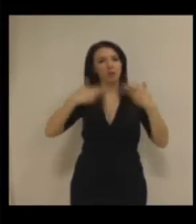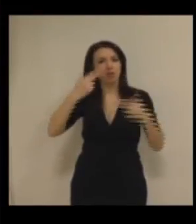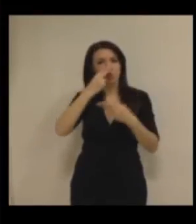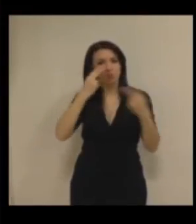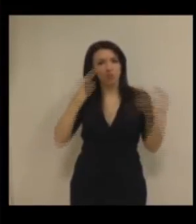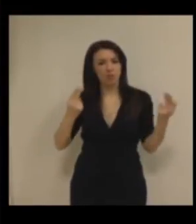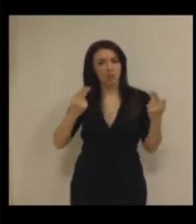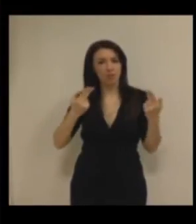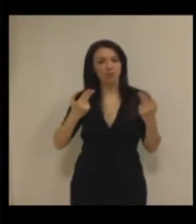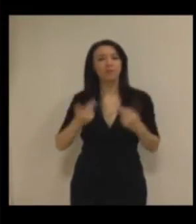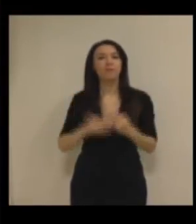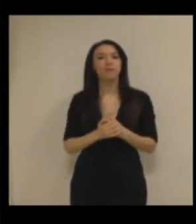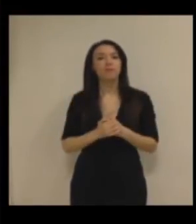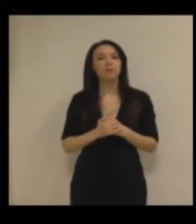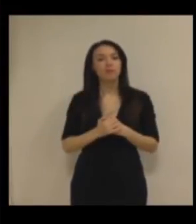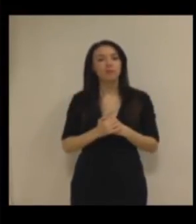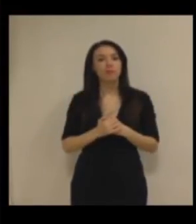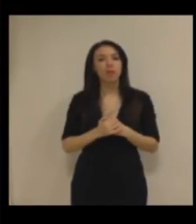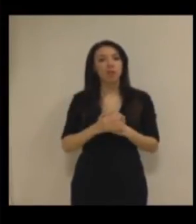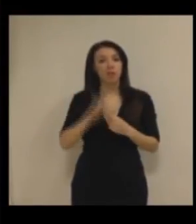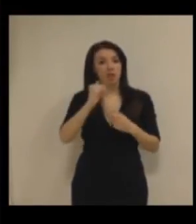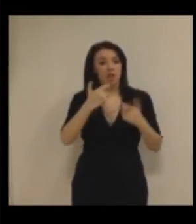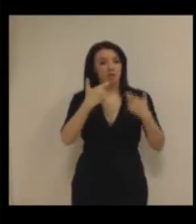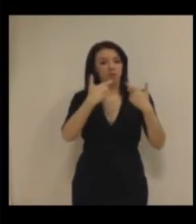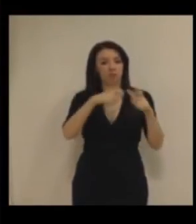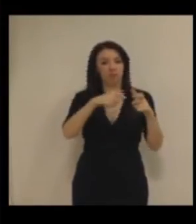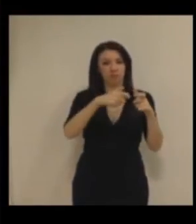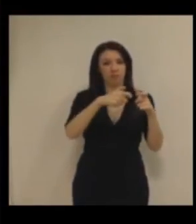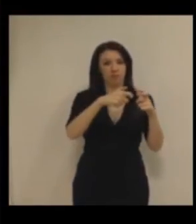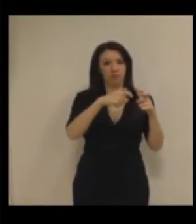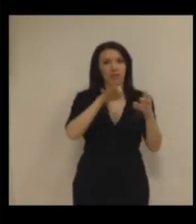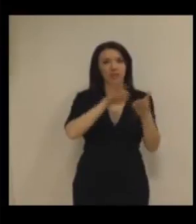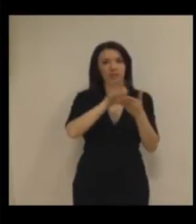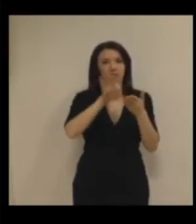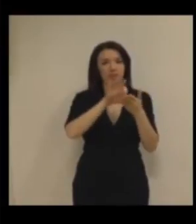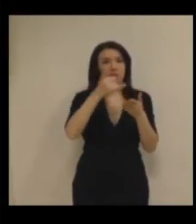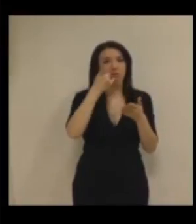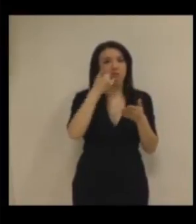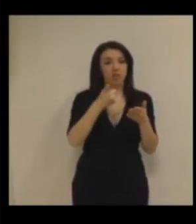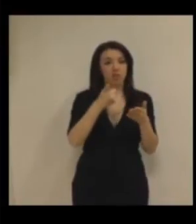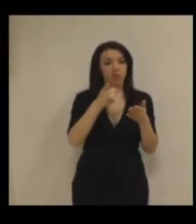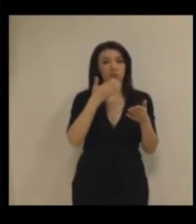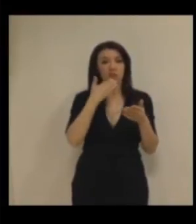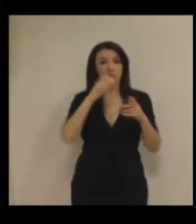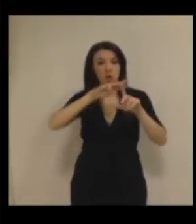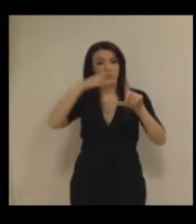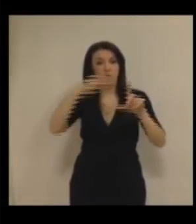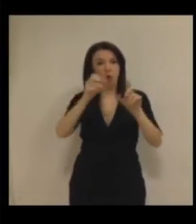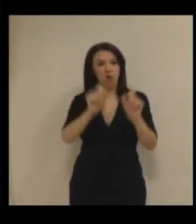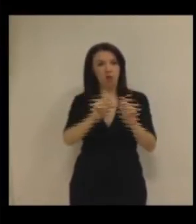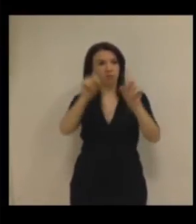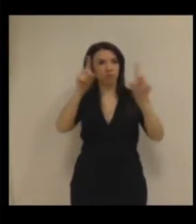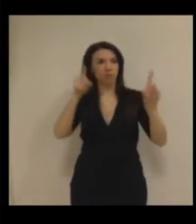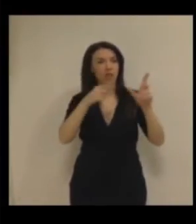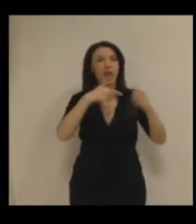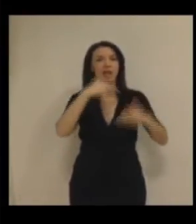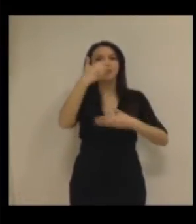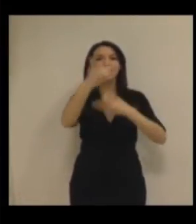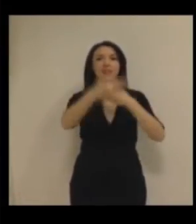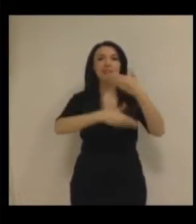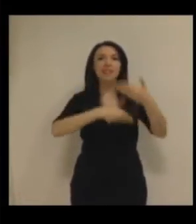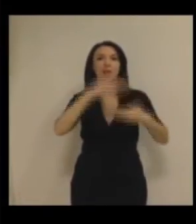Entonces, tenemos un apartado llamado servicios electrónicos, que si entráis en nuestra página, que es